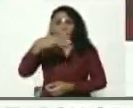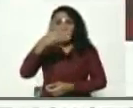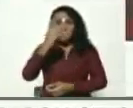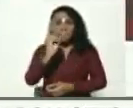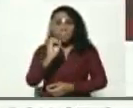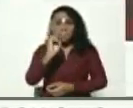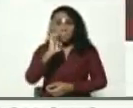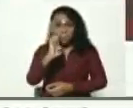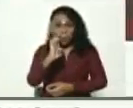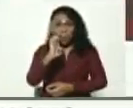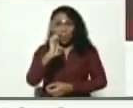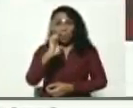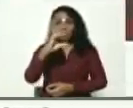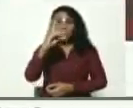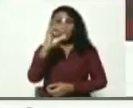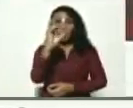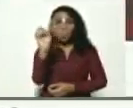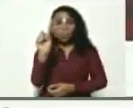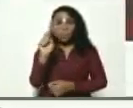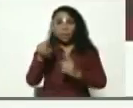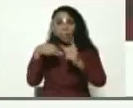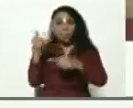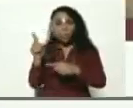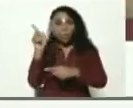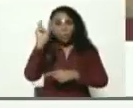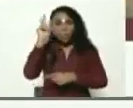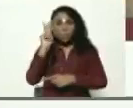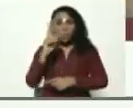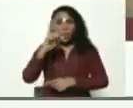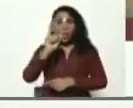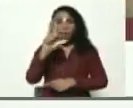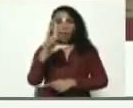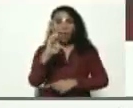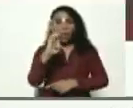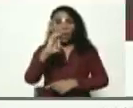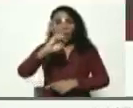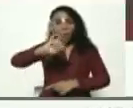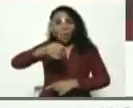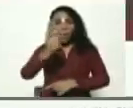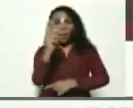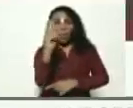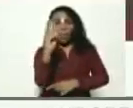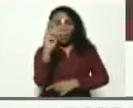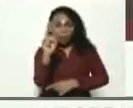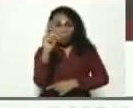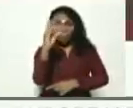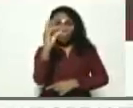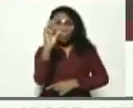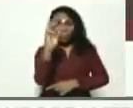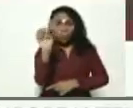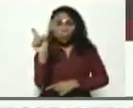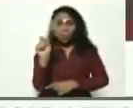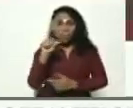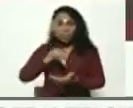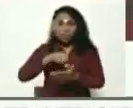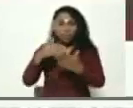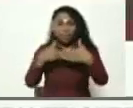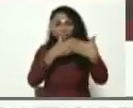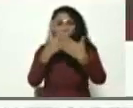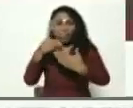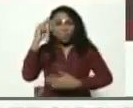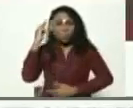profesor Alejandro López del Centro de Estudios Simón Bolívar, a